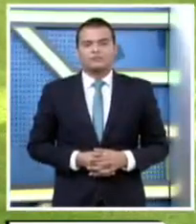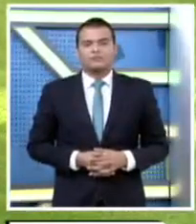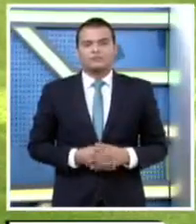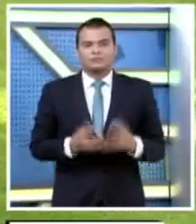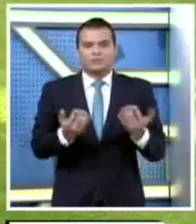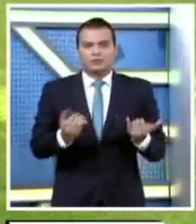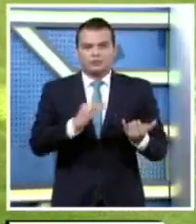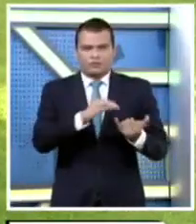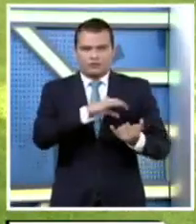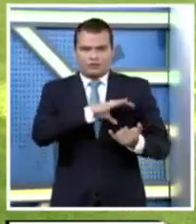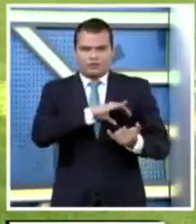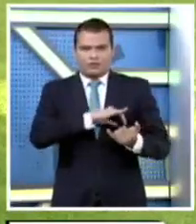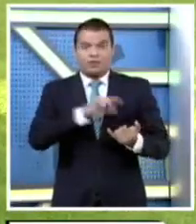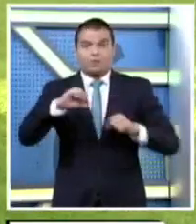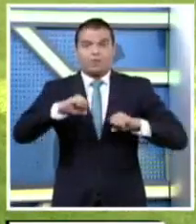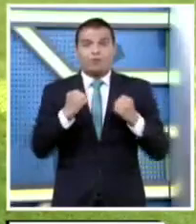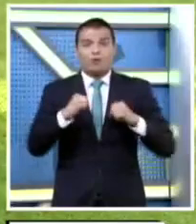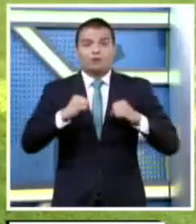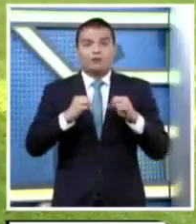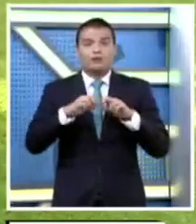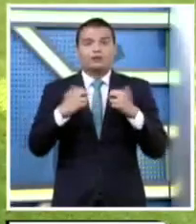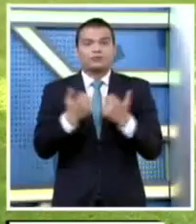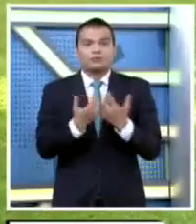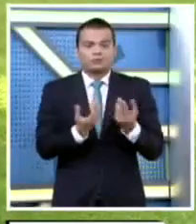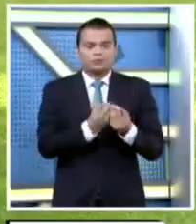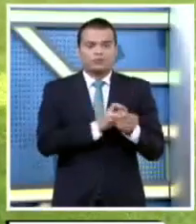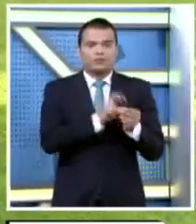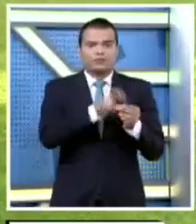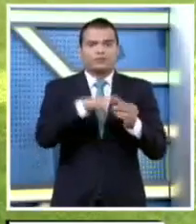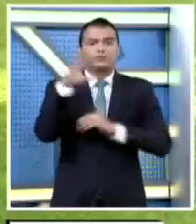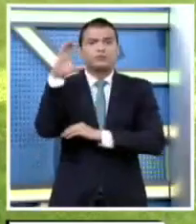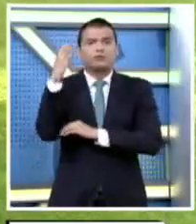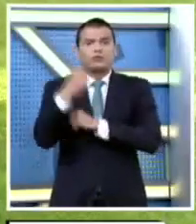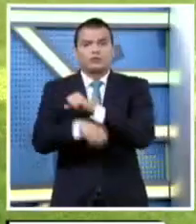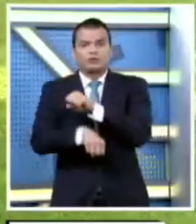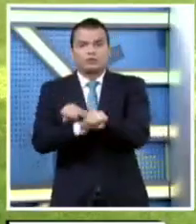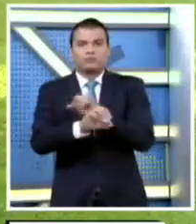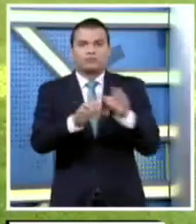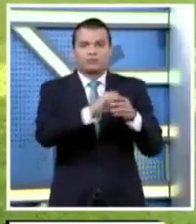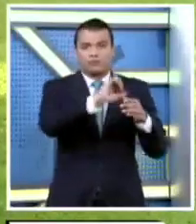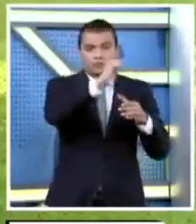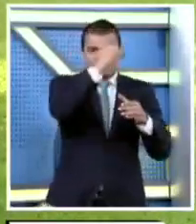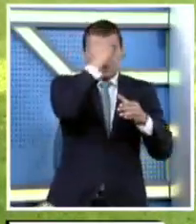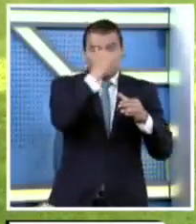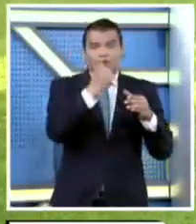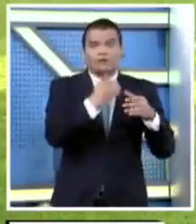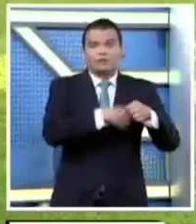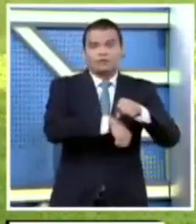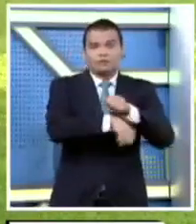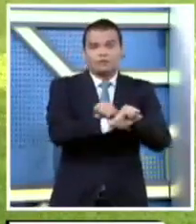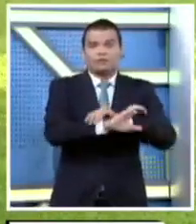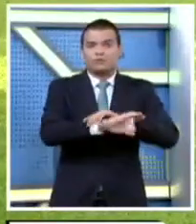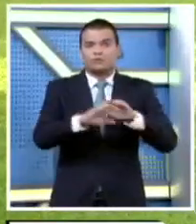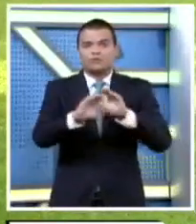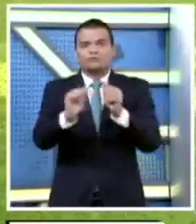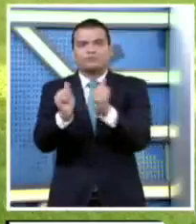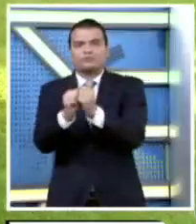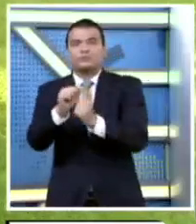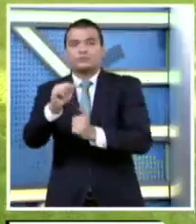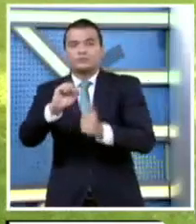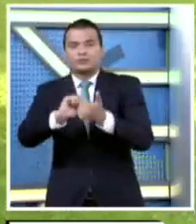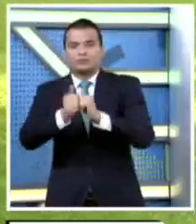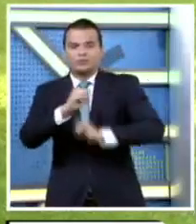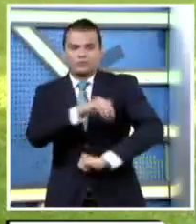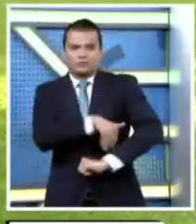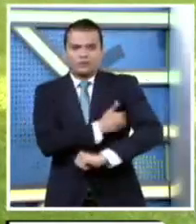una reunión en la capital de la República, Federación Colombiana de Fútbol, División Mayor de Fútbol Colombiano, con el ministro del Deporte